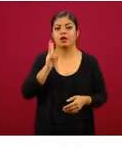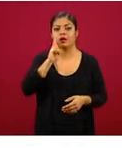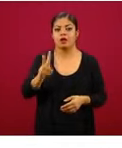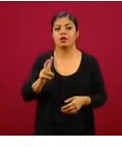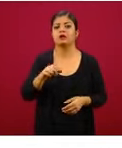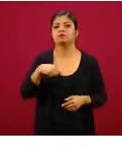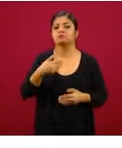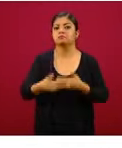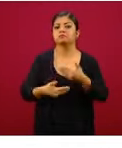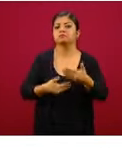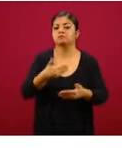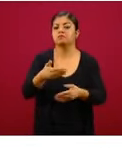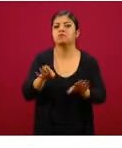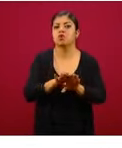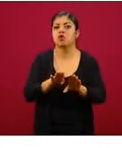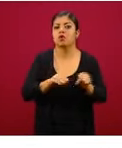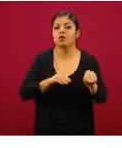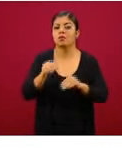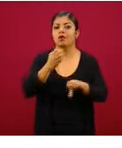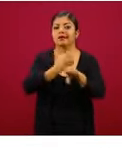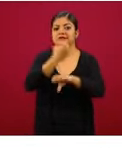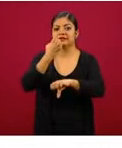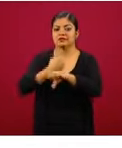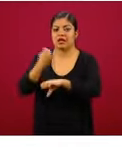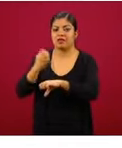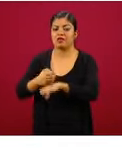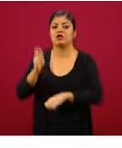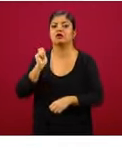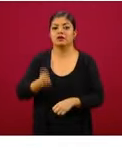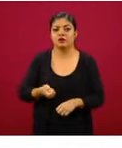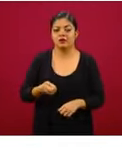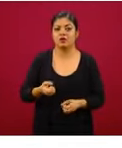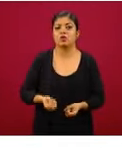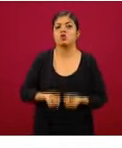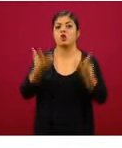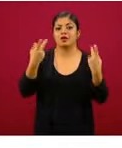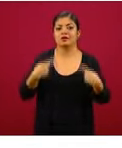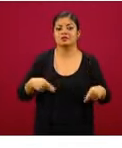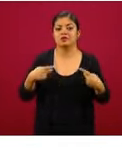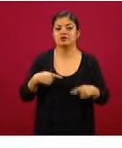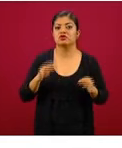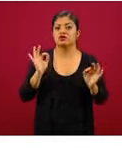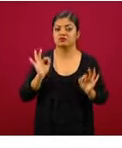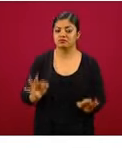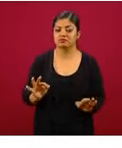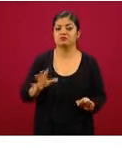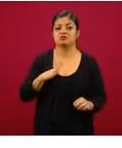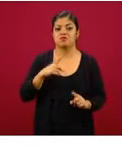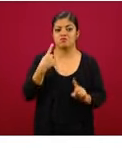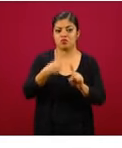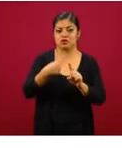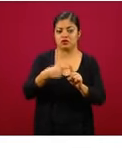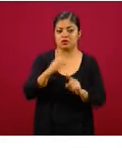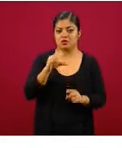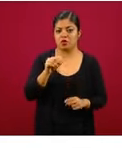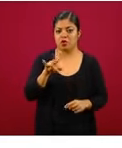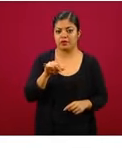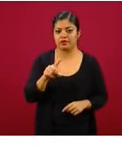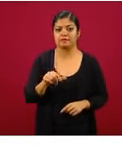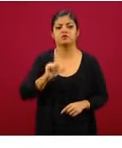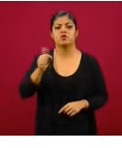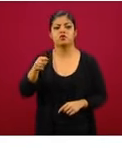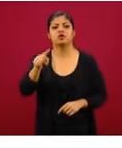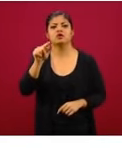siguientes días cómo se empiezan a mover las entidades federativas en función del rango de cantidad de casos confirmados. La siguiente diapositiva es la de tasa